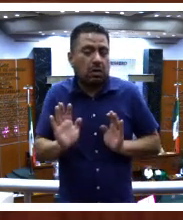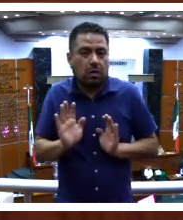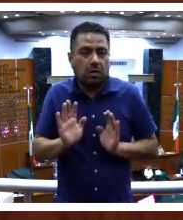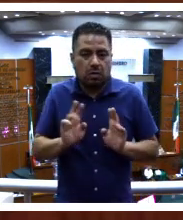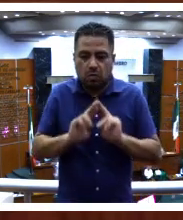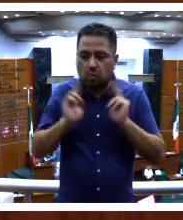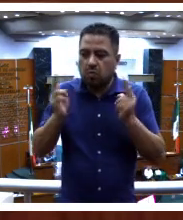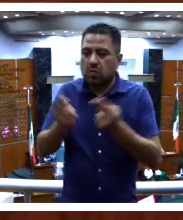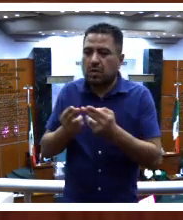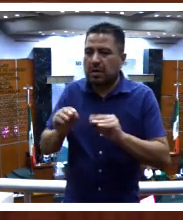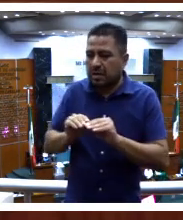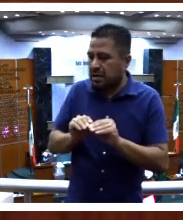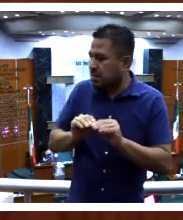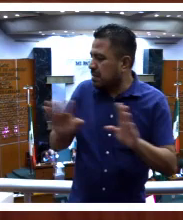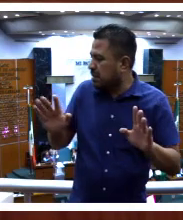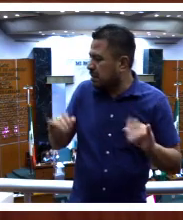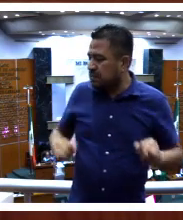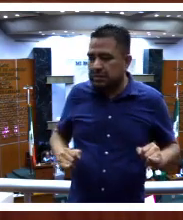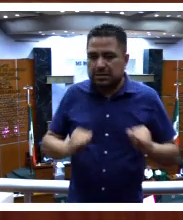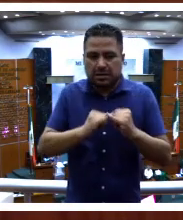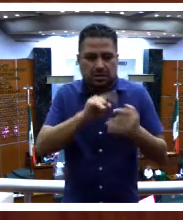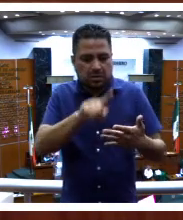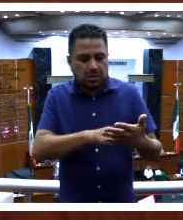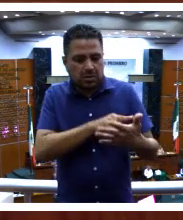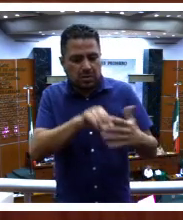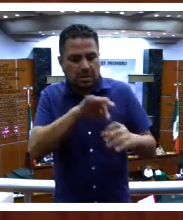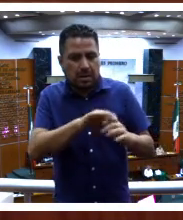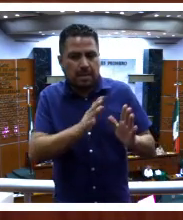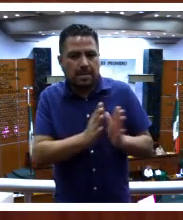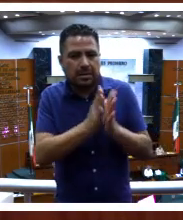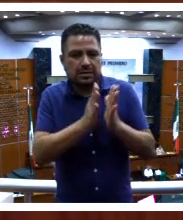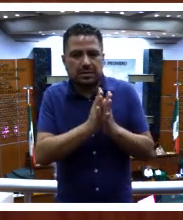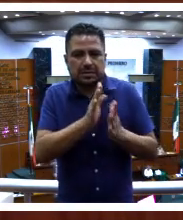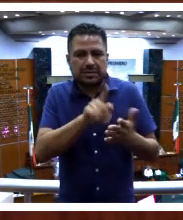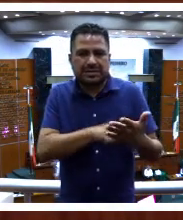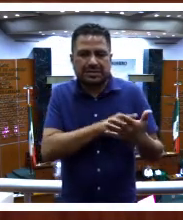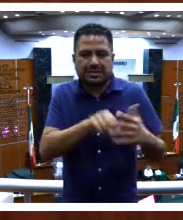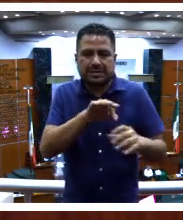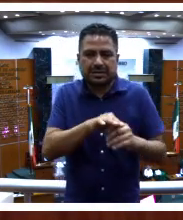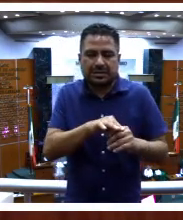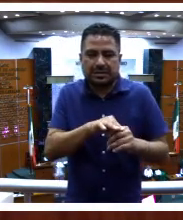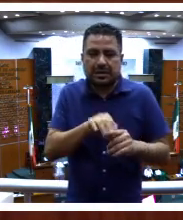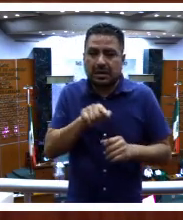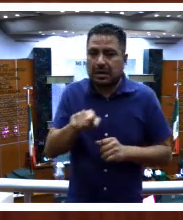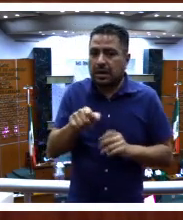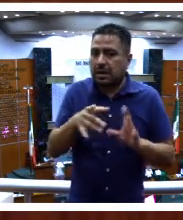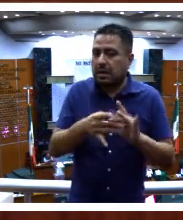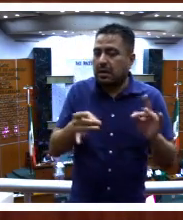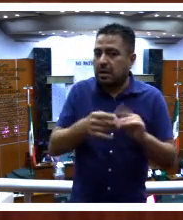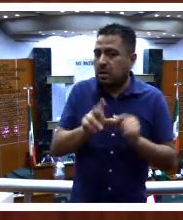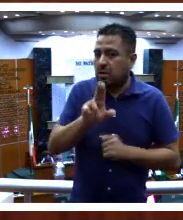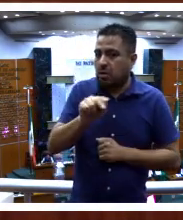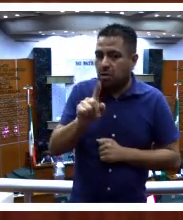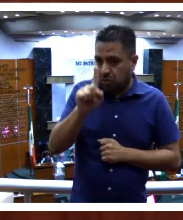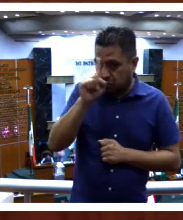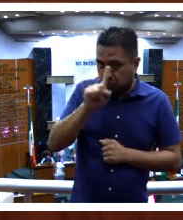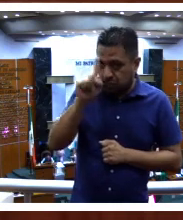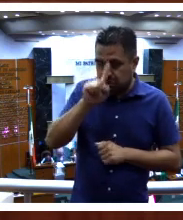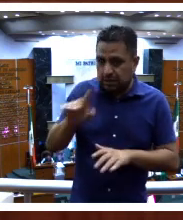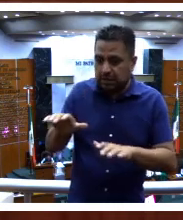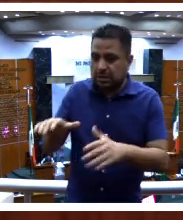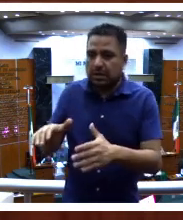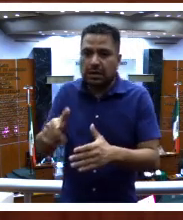la unidad de transparencia del Instituto Electoral y de Participación Ciudadana, lo tengo que decir porque este consejo